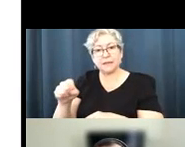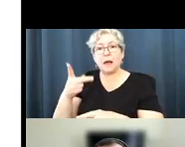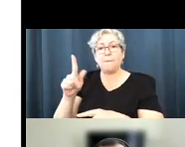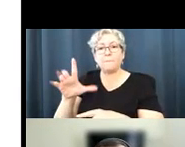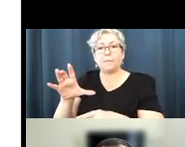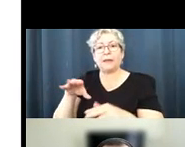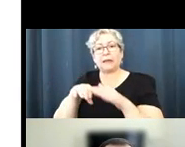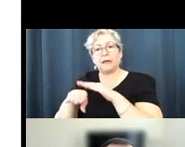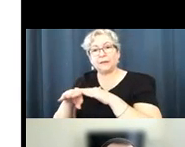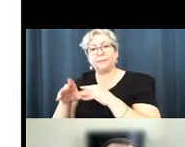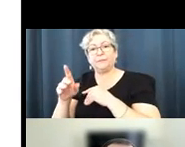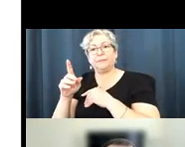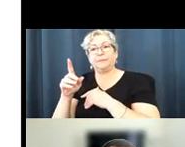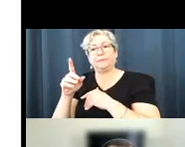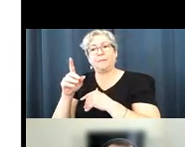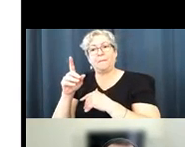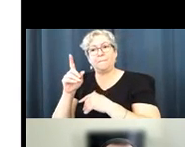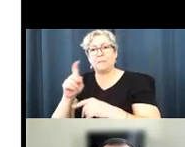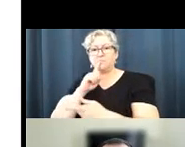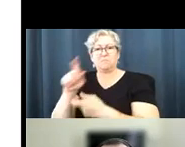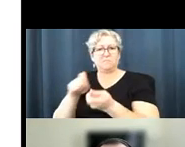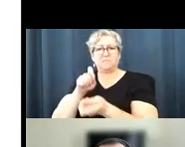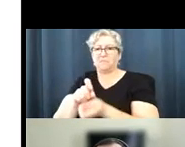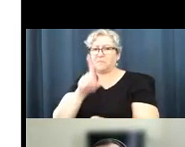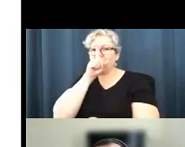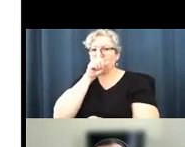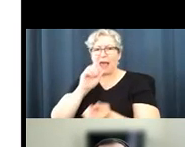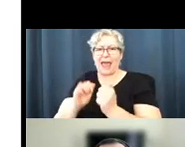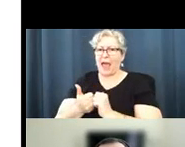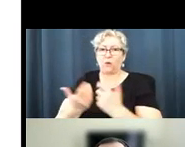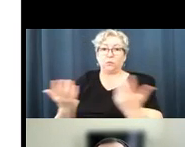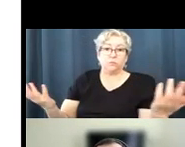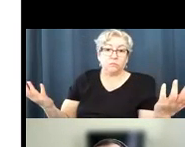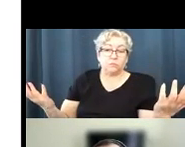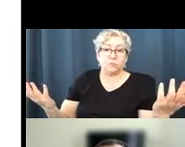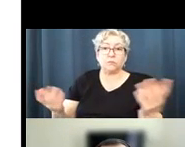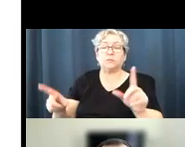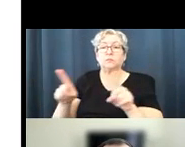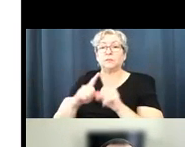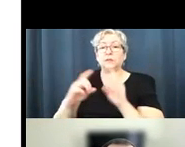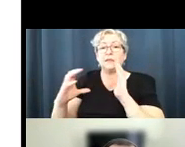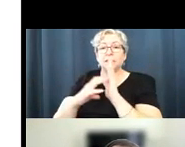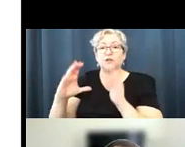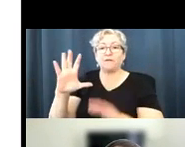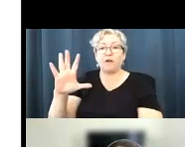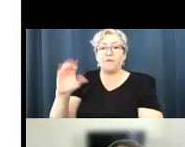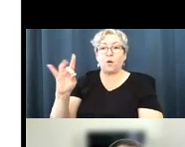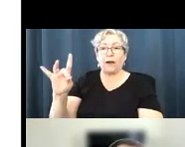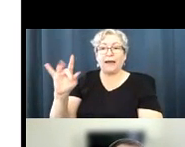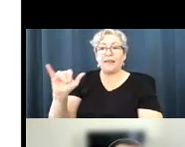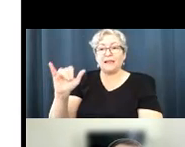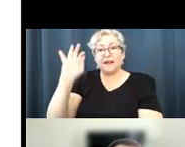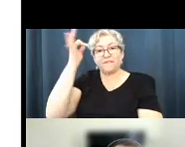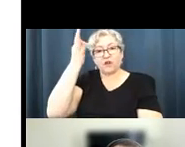que los lugares que tienen acomodo al público tienen que ser accesibles, pero no le da ninguna guía de cómo hacerlo. Entonces aquí es la